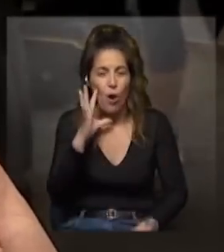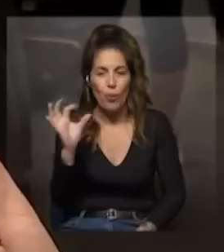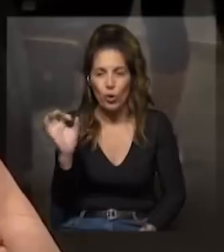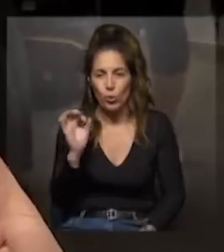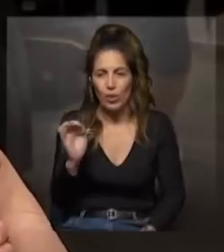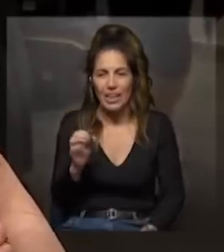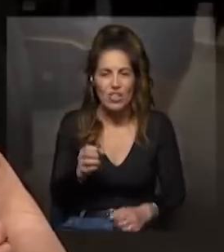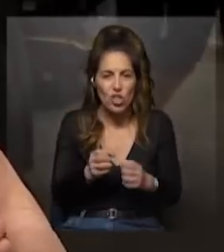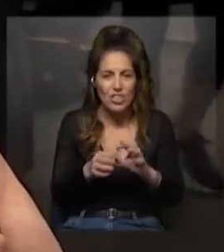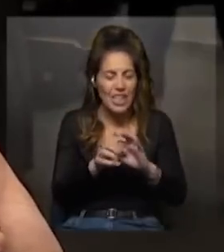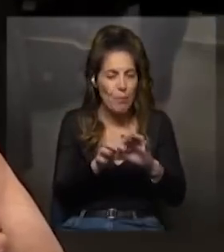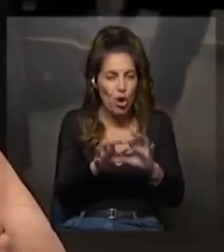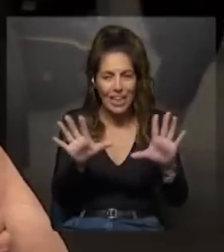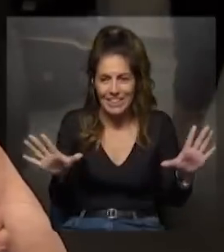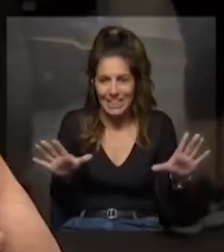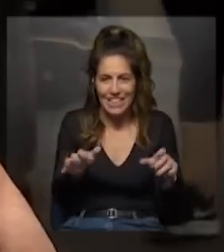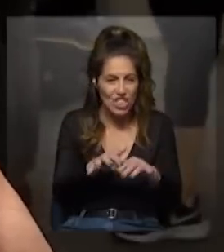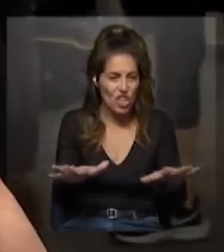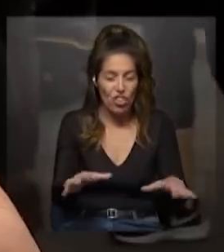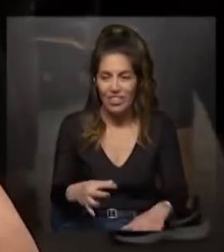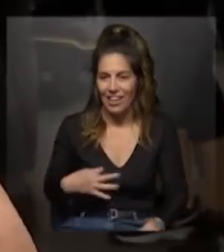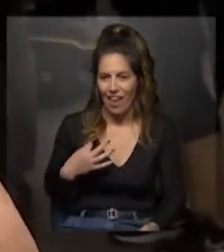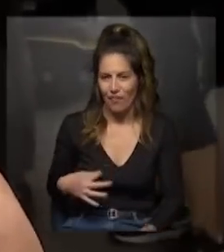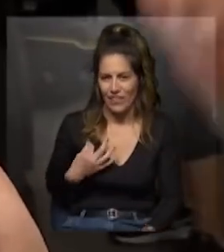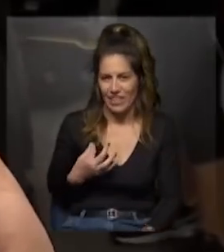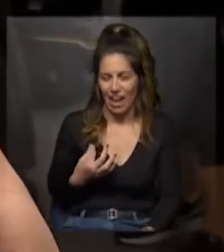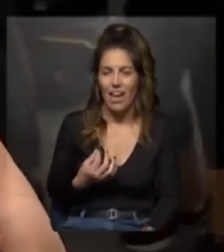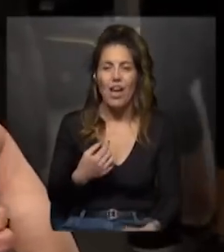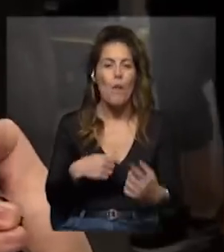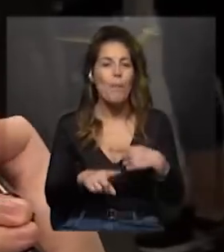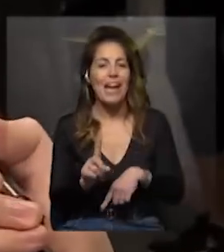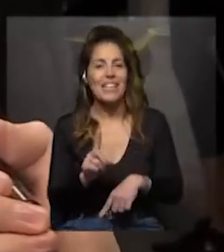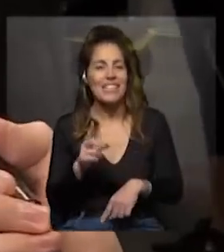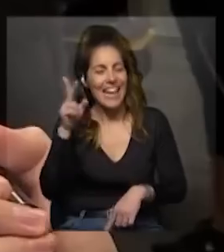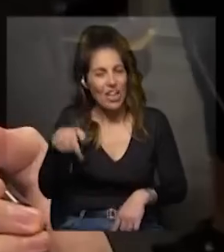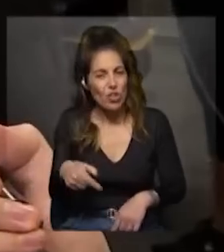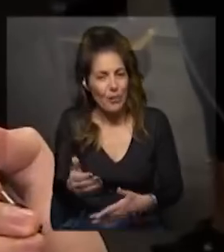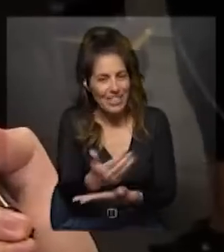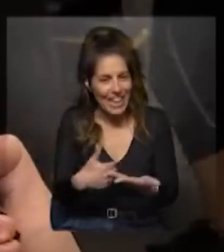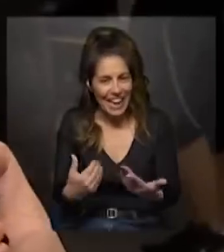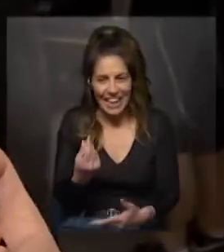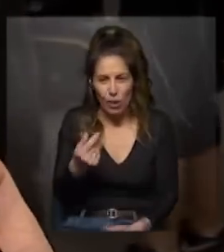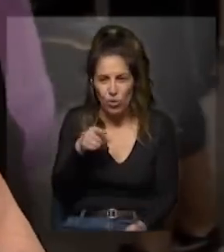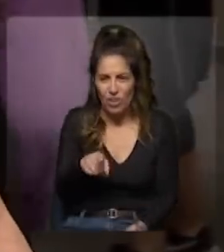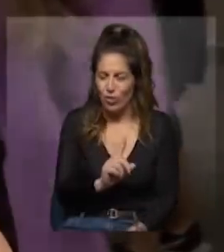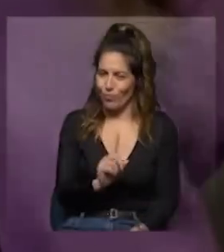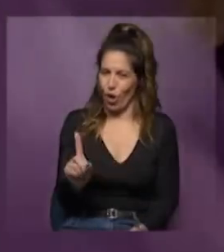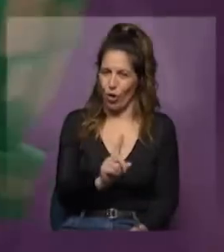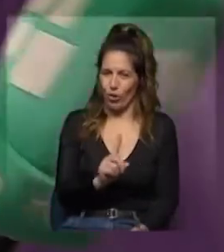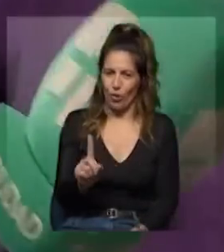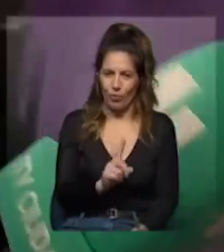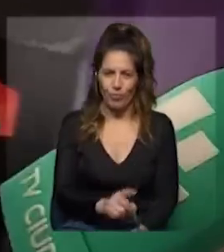es una democratización de la vida verdad y bueno parece razonable quitarle recursos a eso no